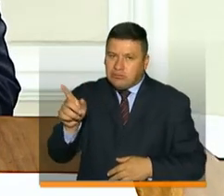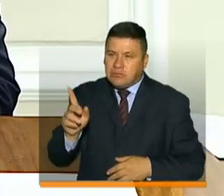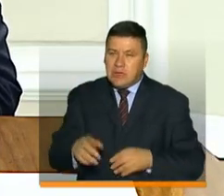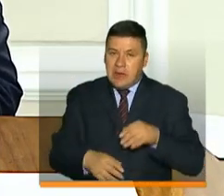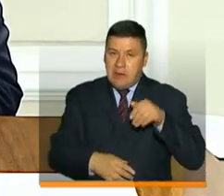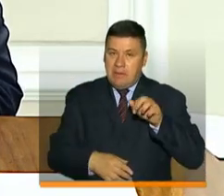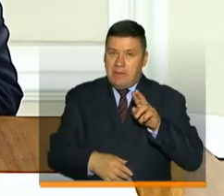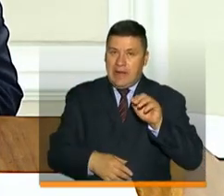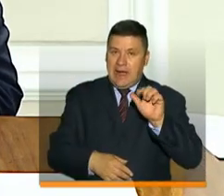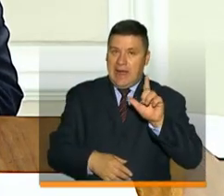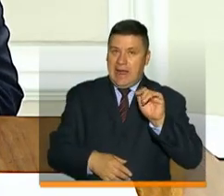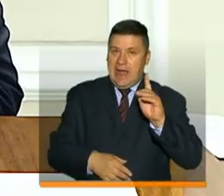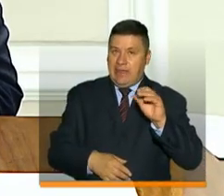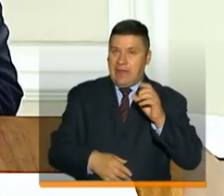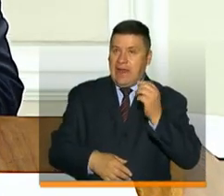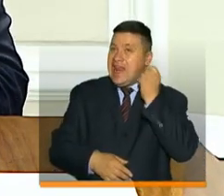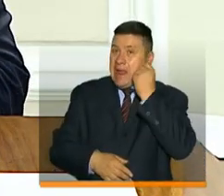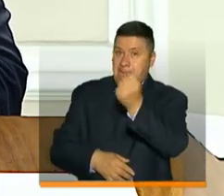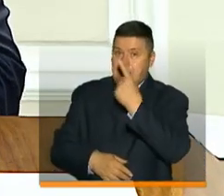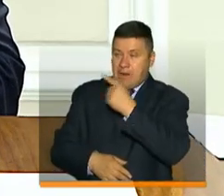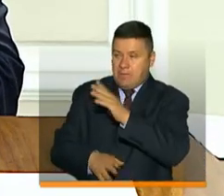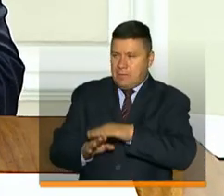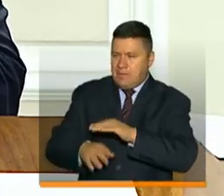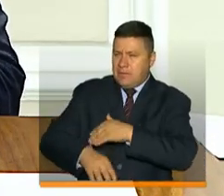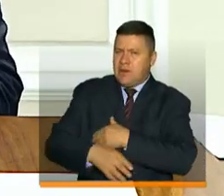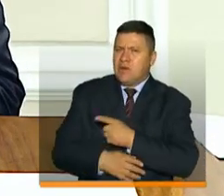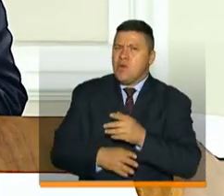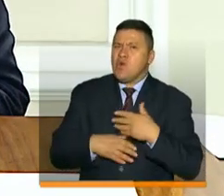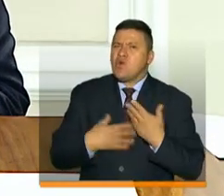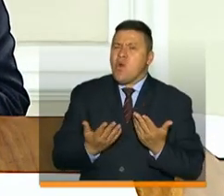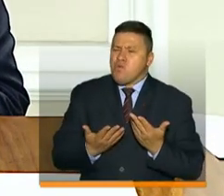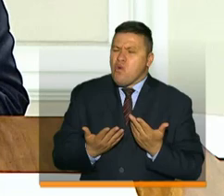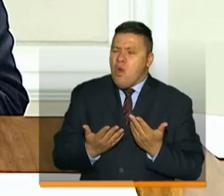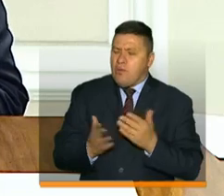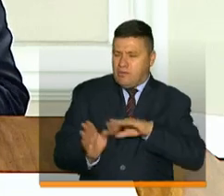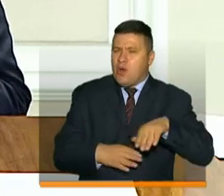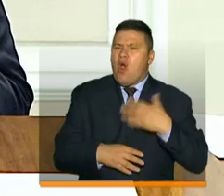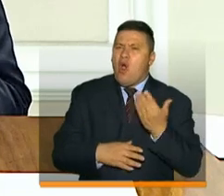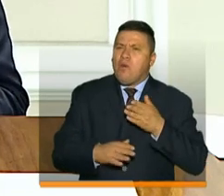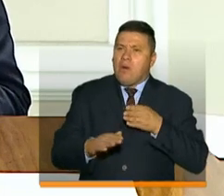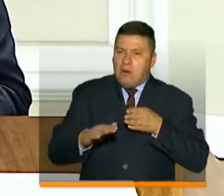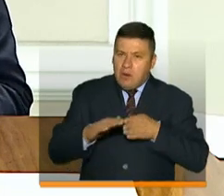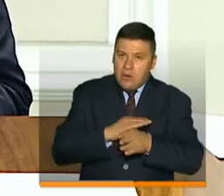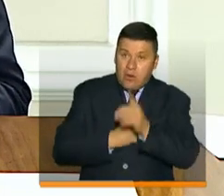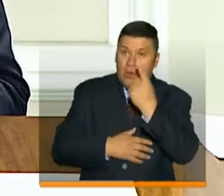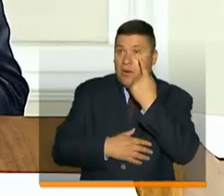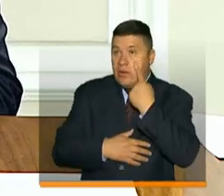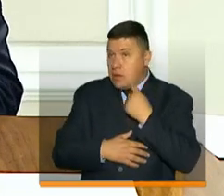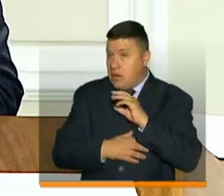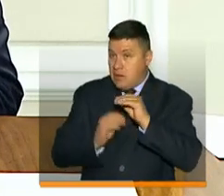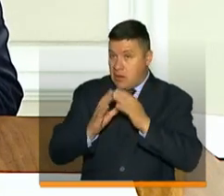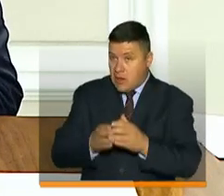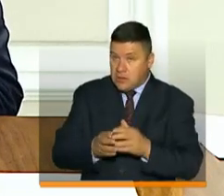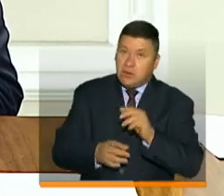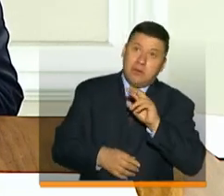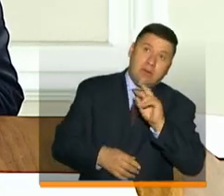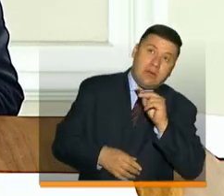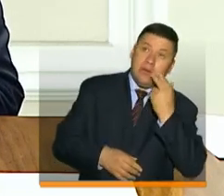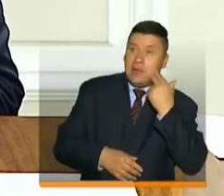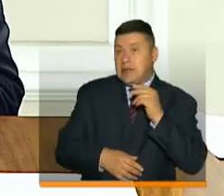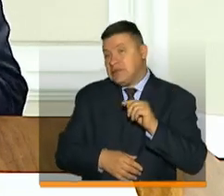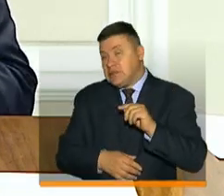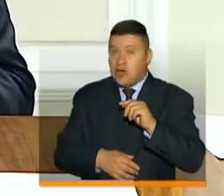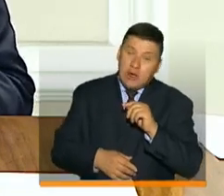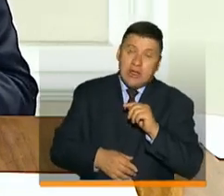Alejandra nos hacía también muy concreta, ministra, y es: ¿cómo va a ser el regreso? ¿Un día sí, un día no? Yo creo que es importante